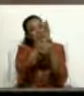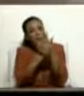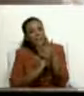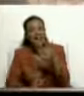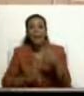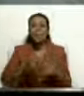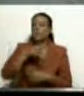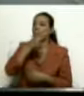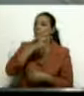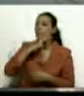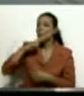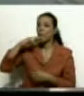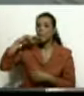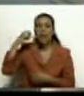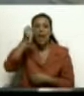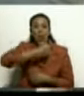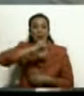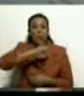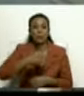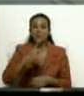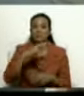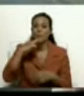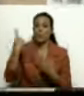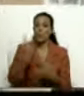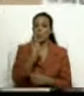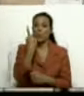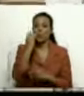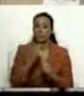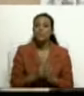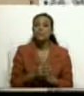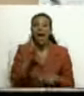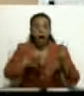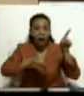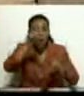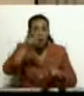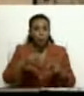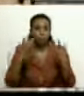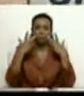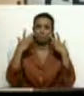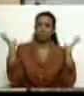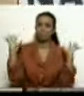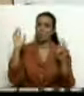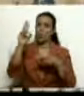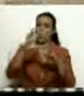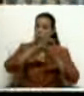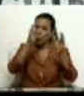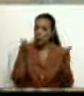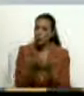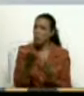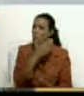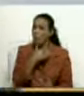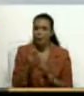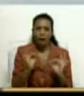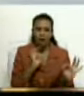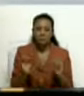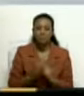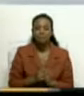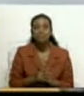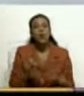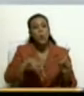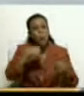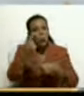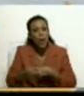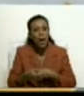para que disfrutes de los mejores y únicos sabores, incluso algunos inéditos a nivel global. Seguidamente